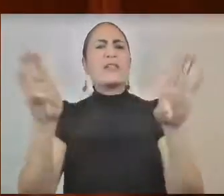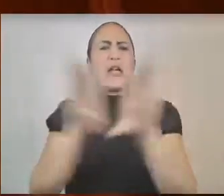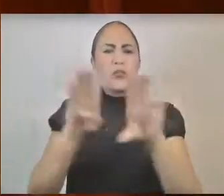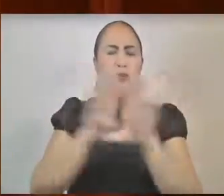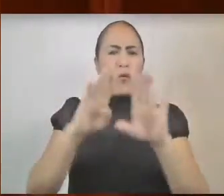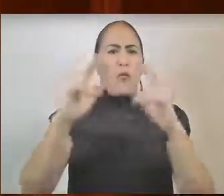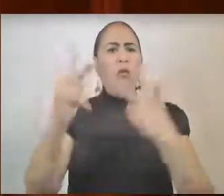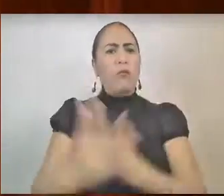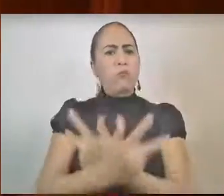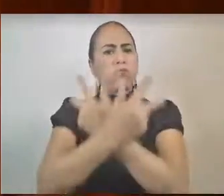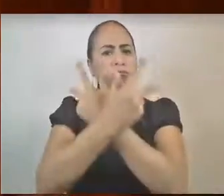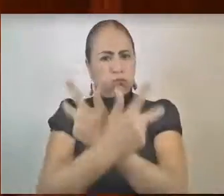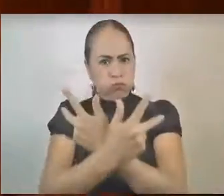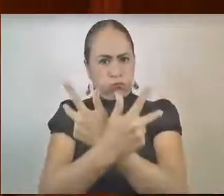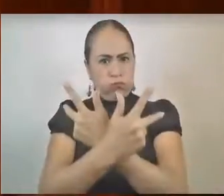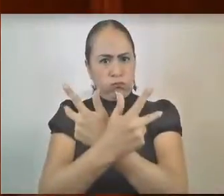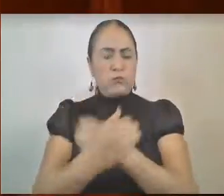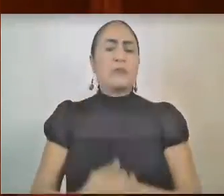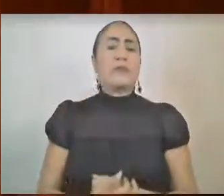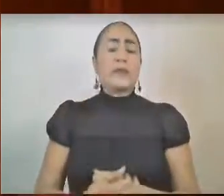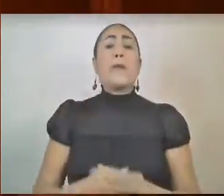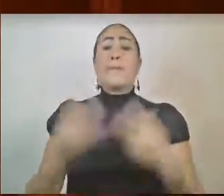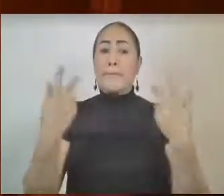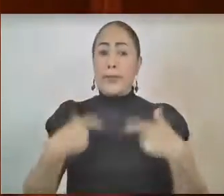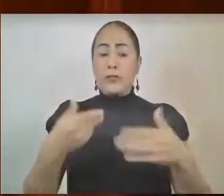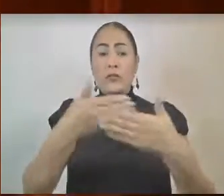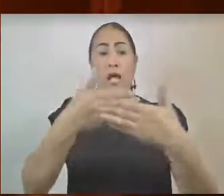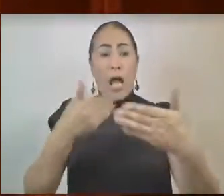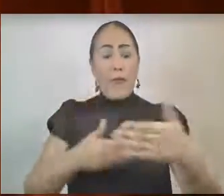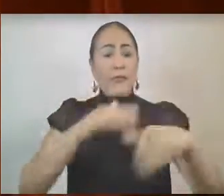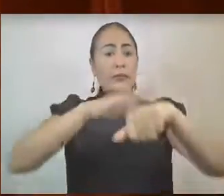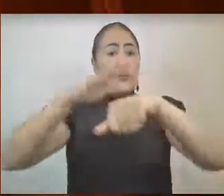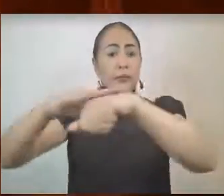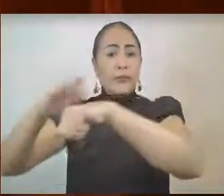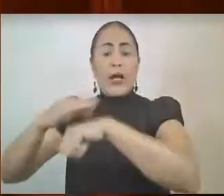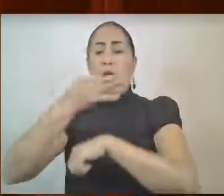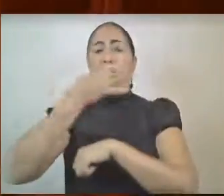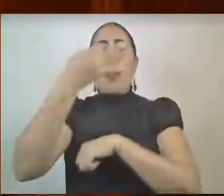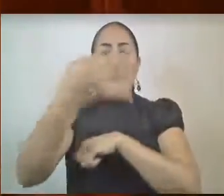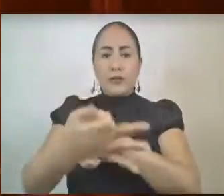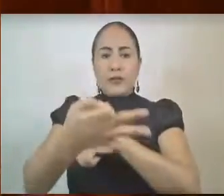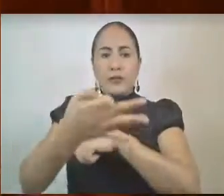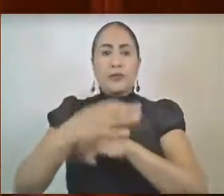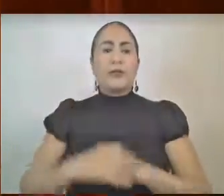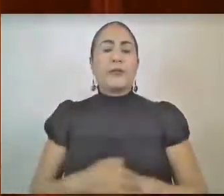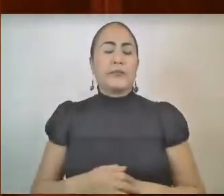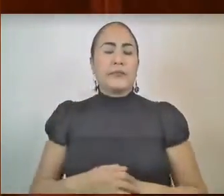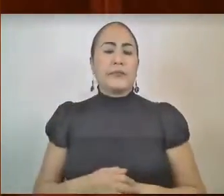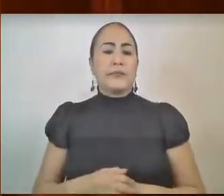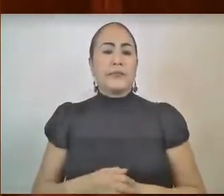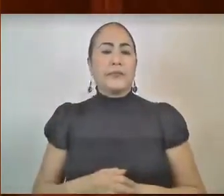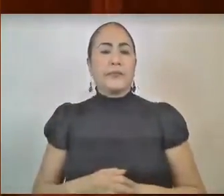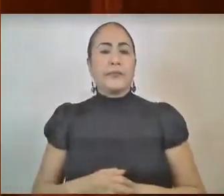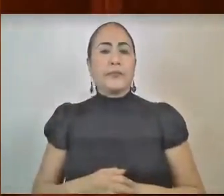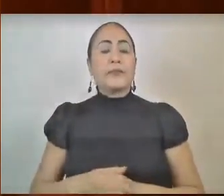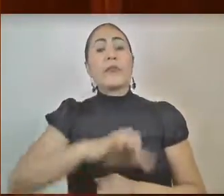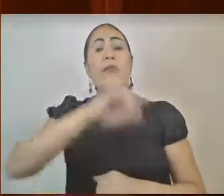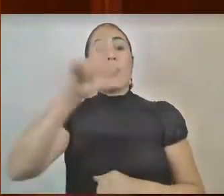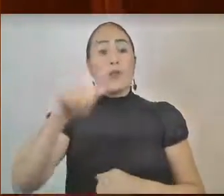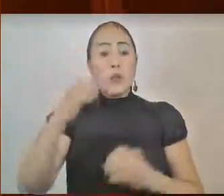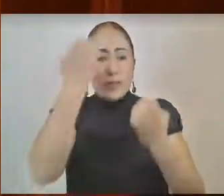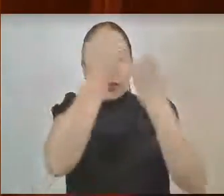virtual y se notificó a las personas aspirantes. Con base en la evaluación documental